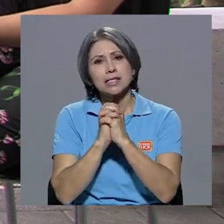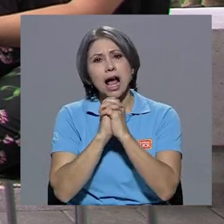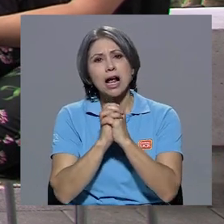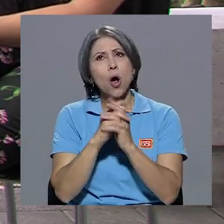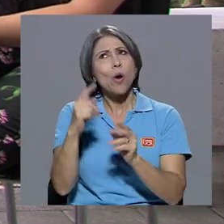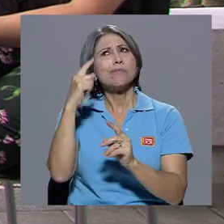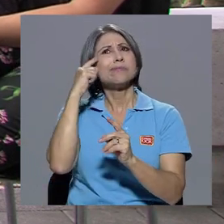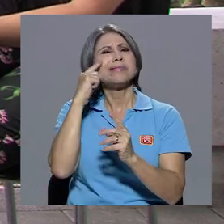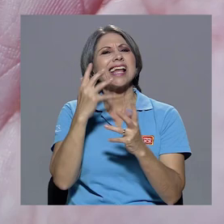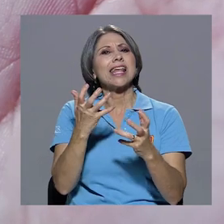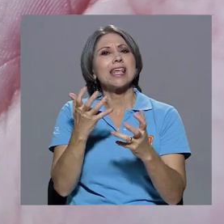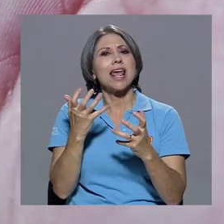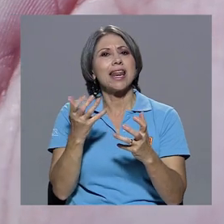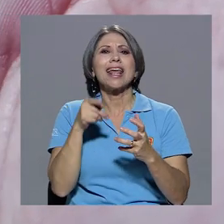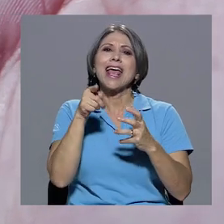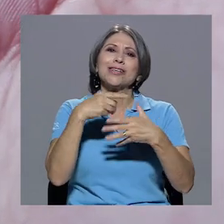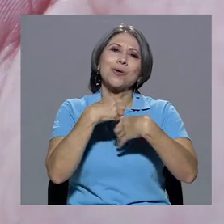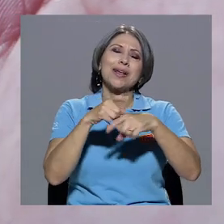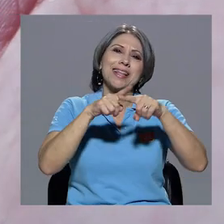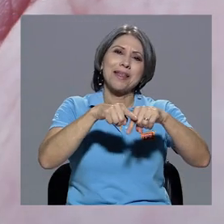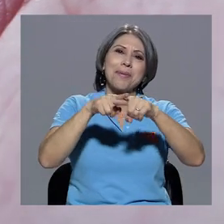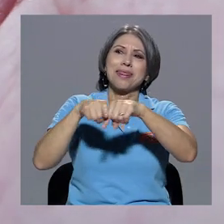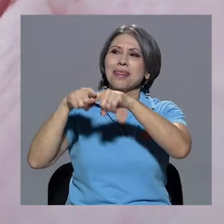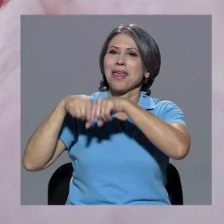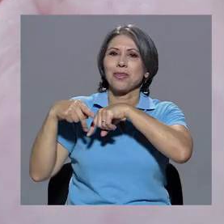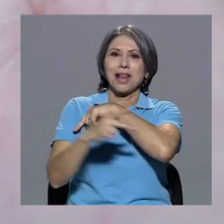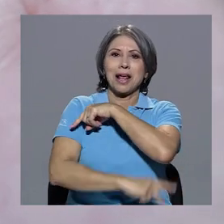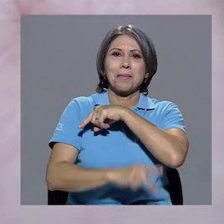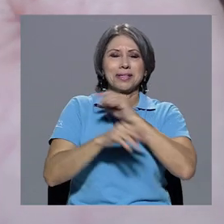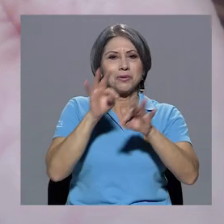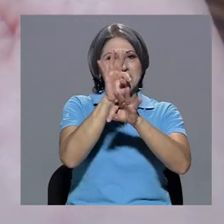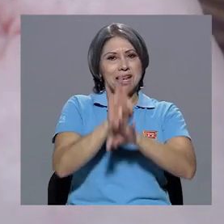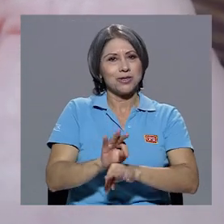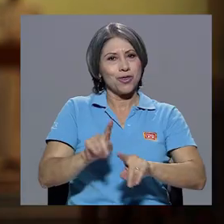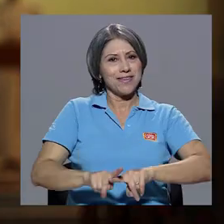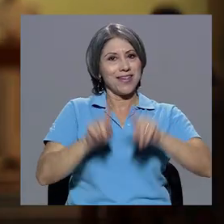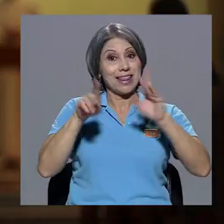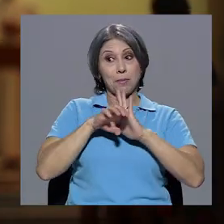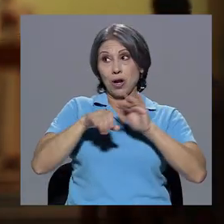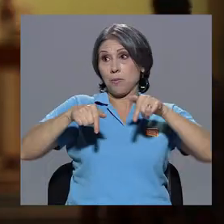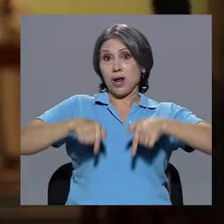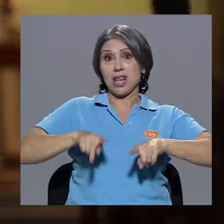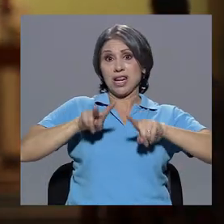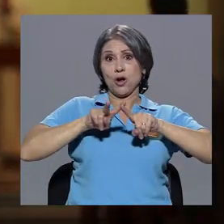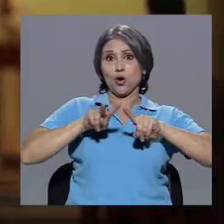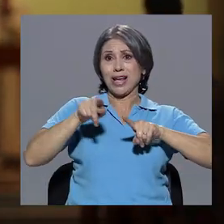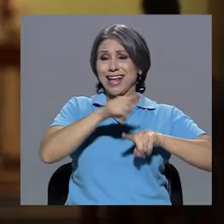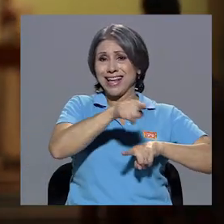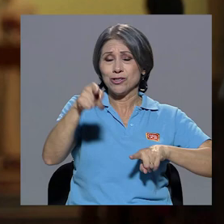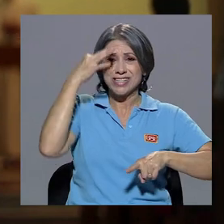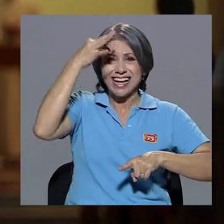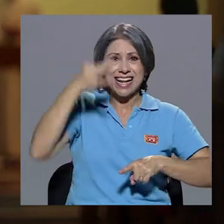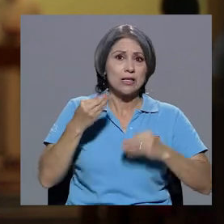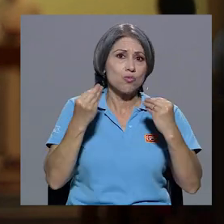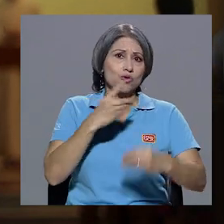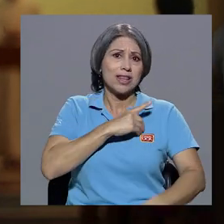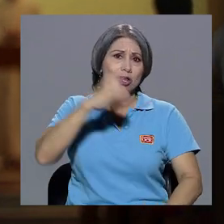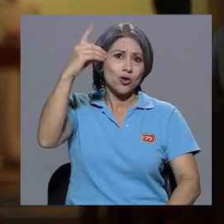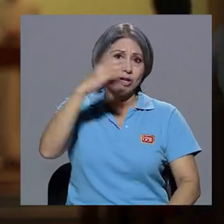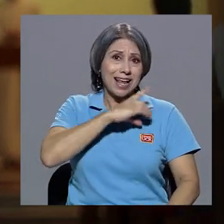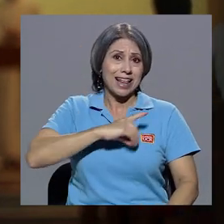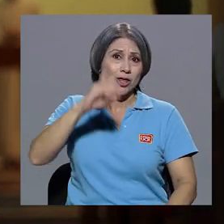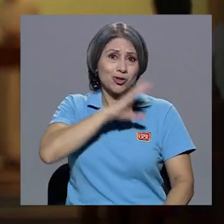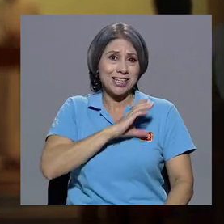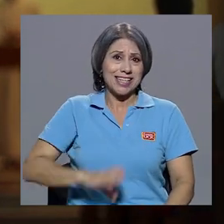visualizan lo que quieren, y eso lo hacen dependiendo de cada país, una tradición diferente. Por ejemplo, aquí en la península de Nicoya son muy creyentes en Dios, en